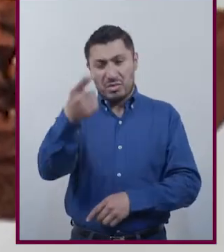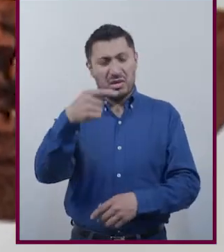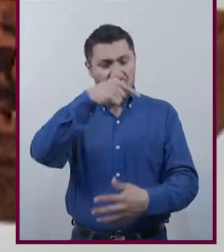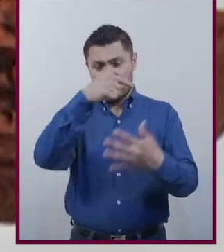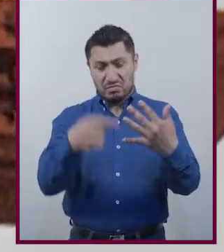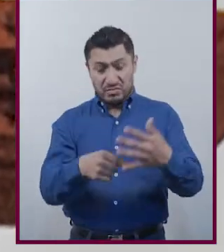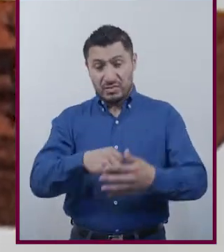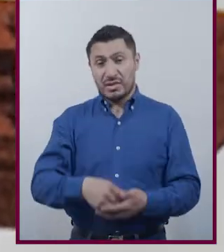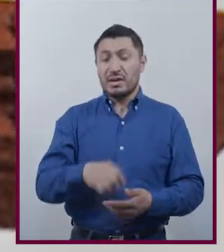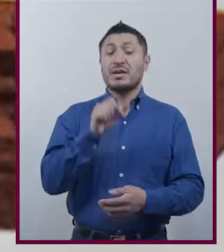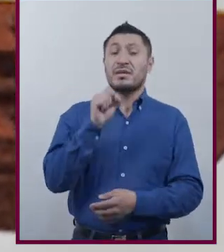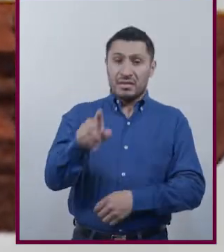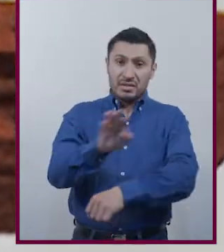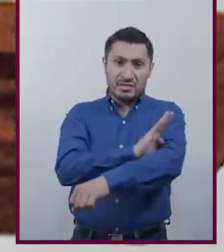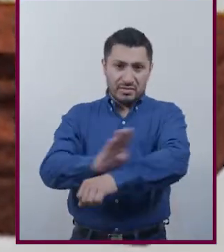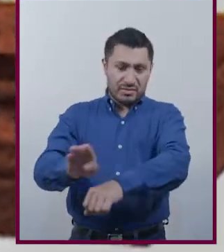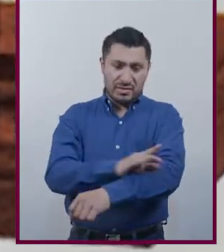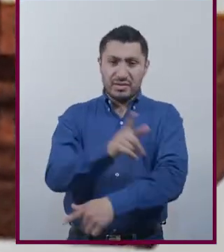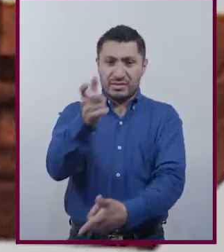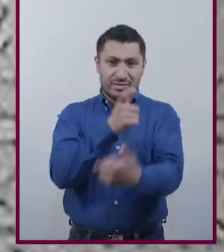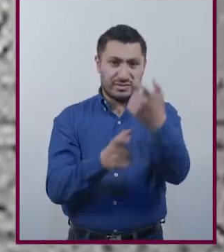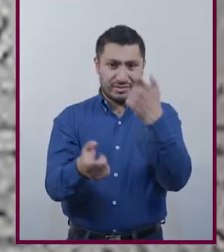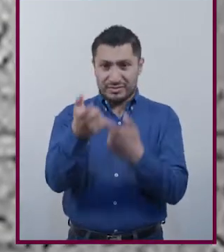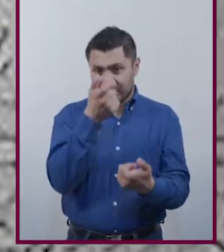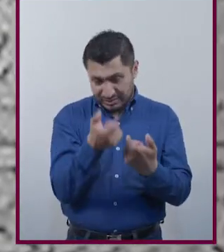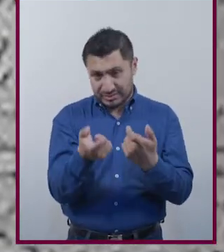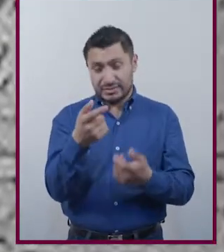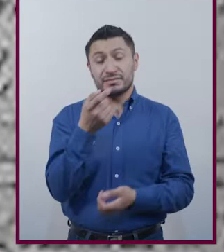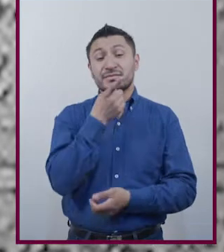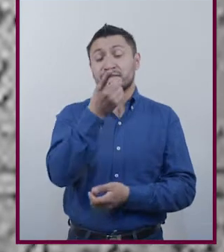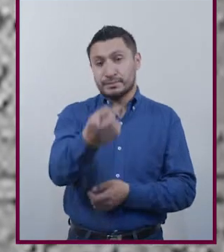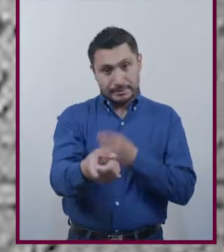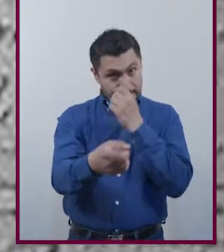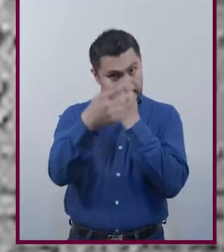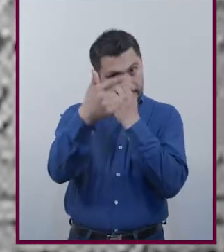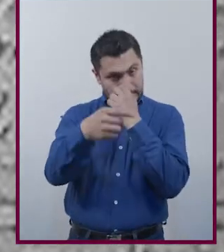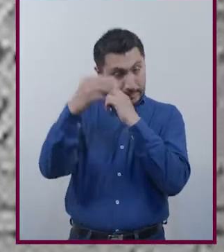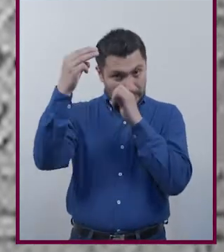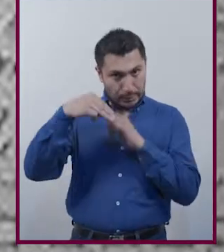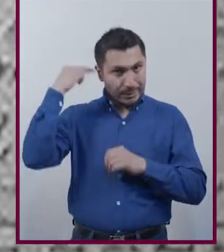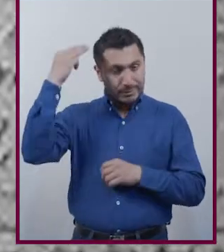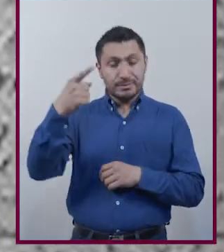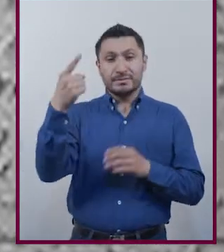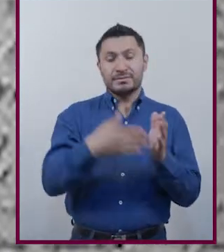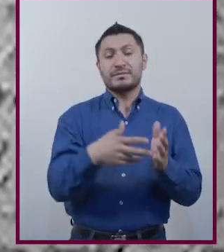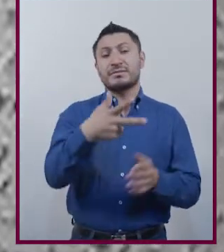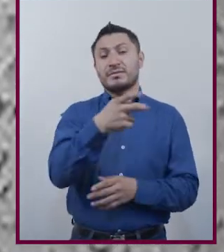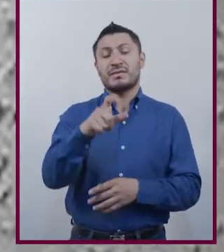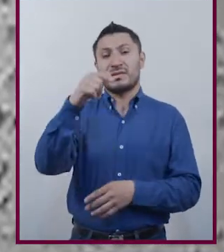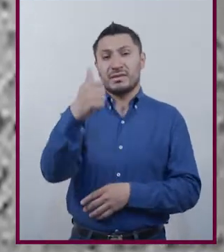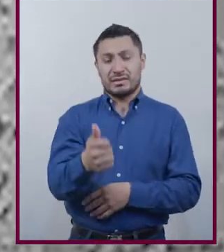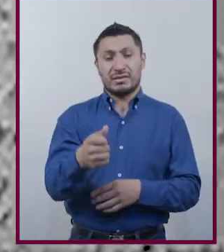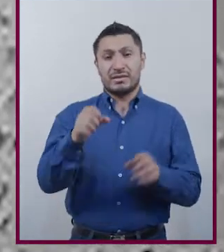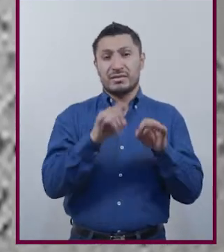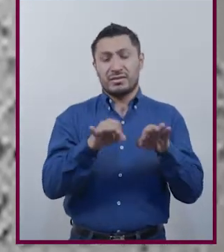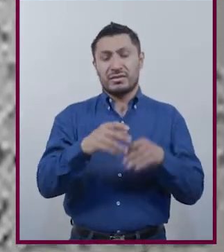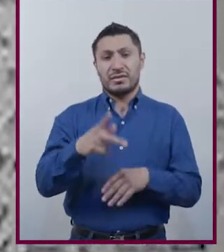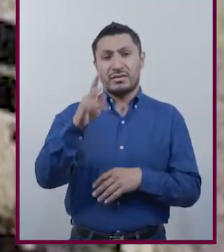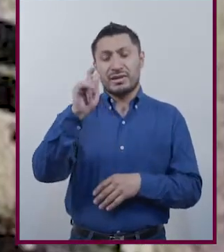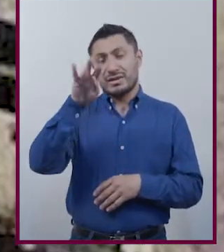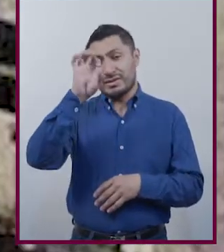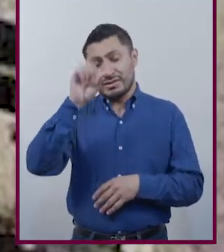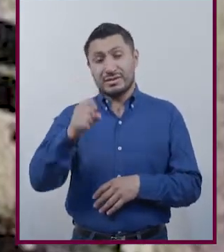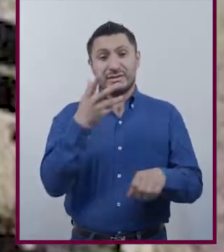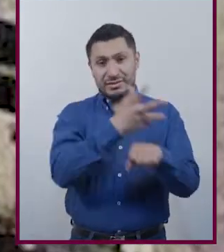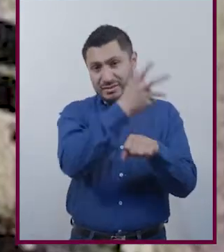supuesto, a beneficiarse económicamente de él. Déjame informarte que el 7 de marzo de 1876, la Oficina de Patentes de Estados